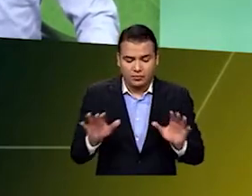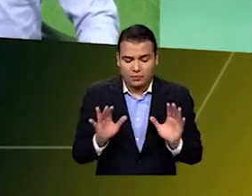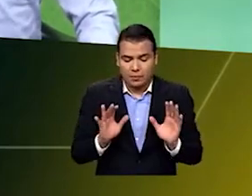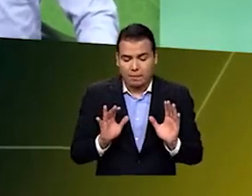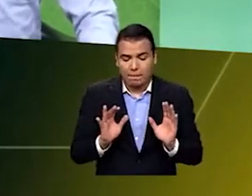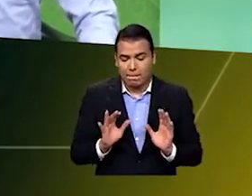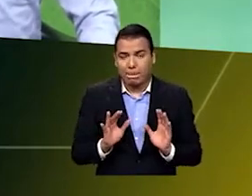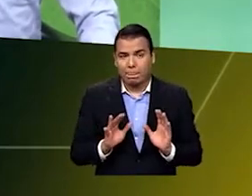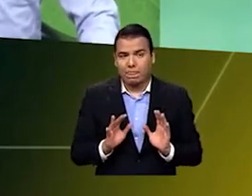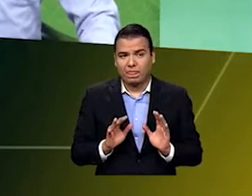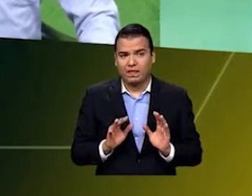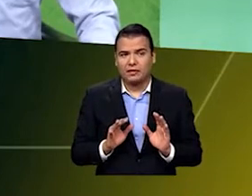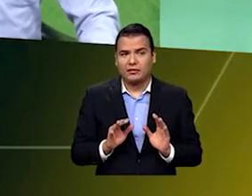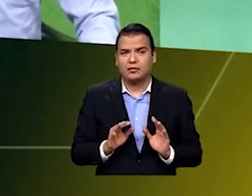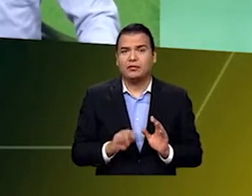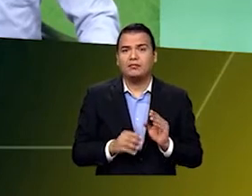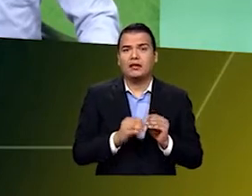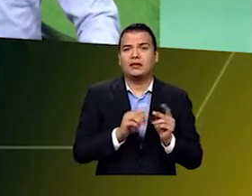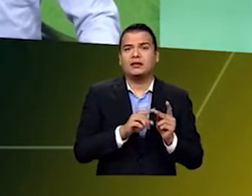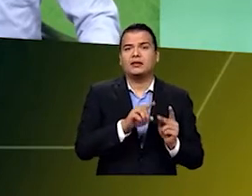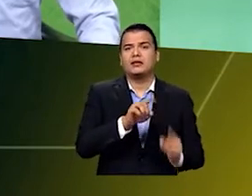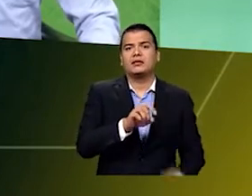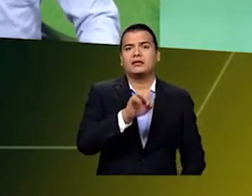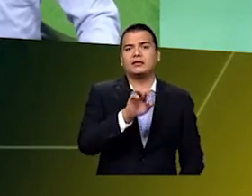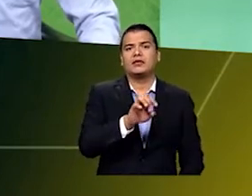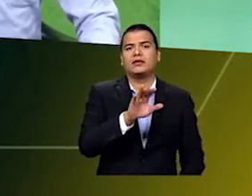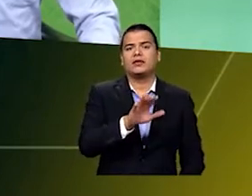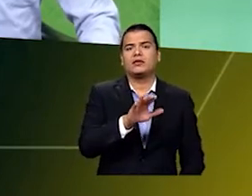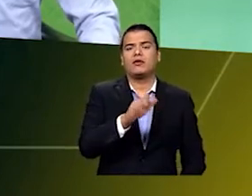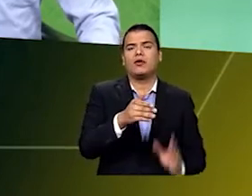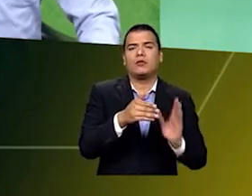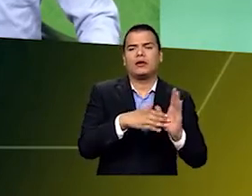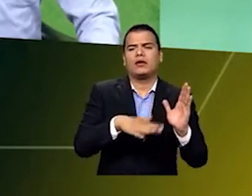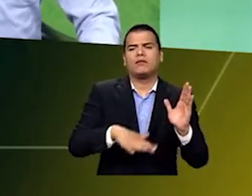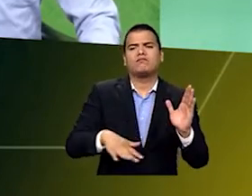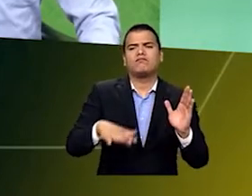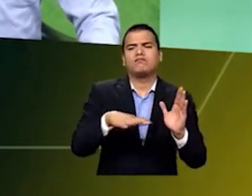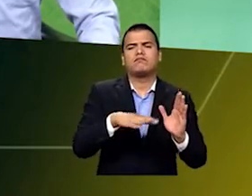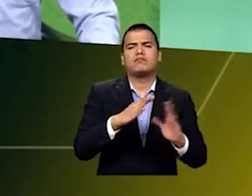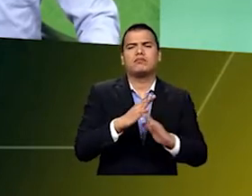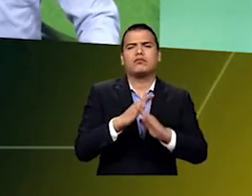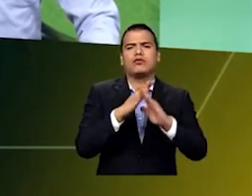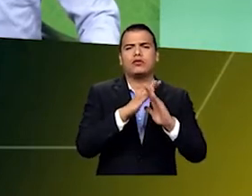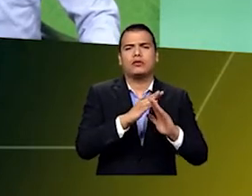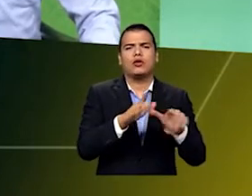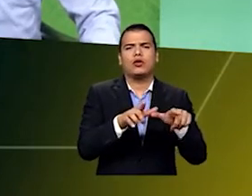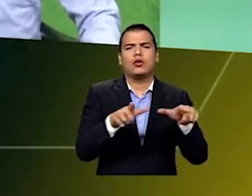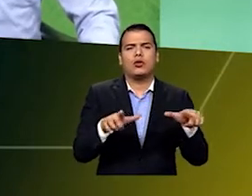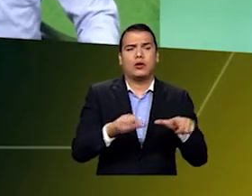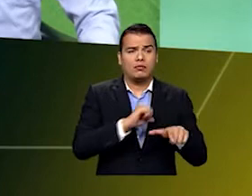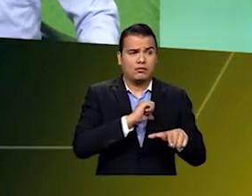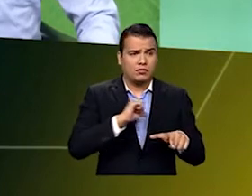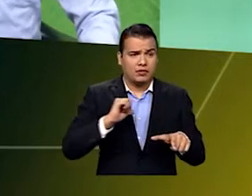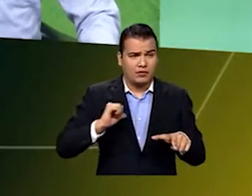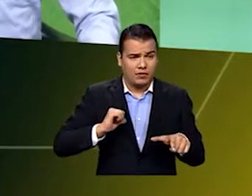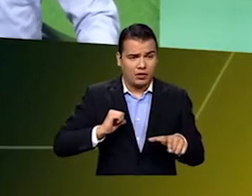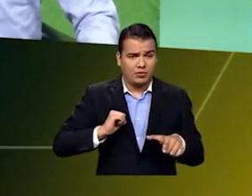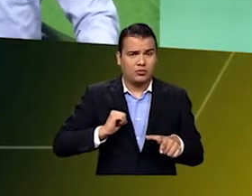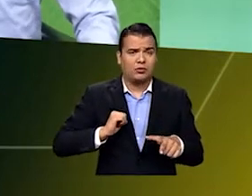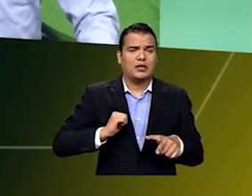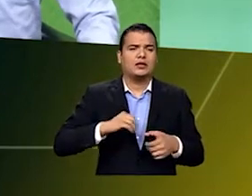protegidas y 695.000 están en áreas privadas. Allí encontramos, por ejemplo, los distritos de manejo